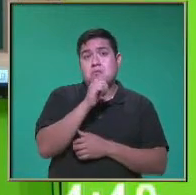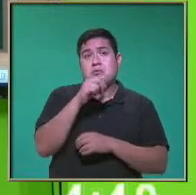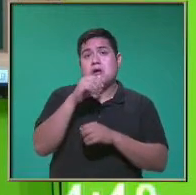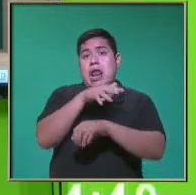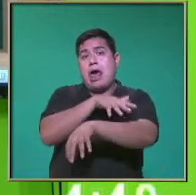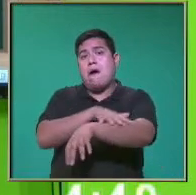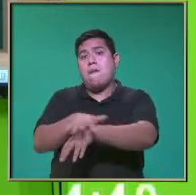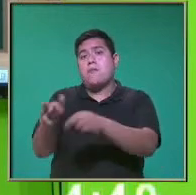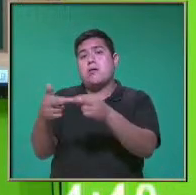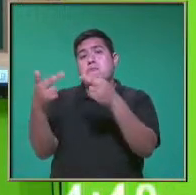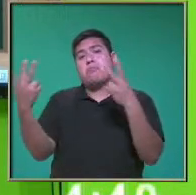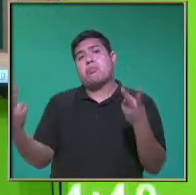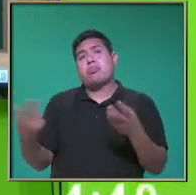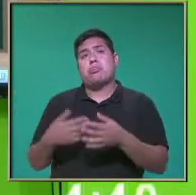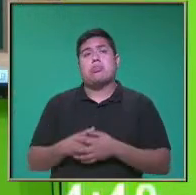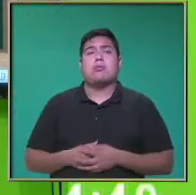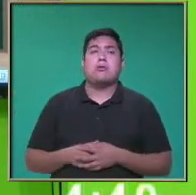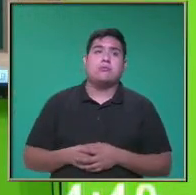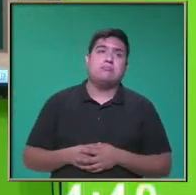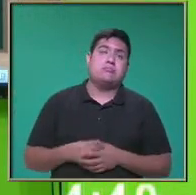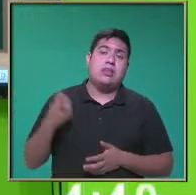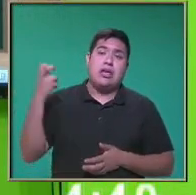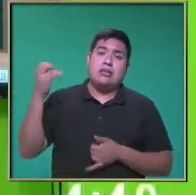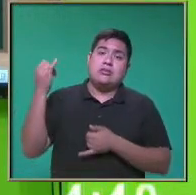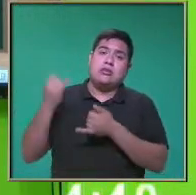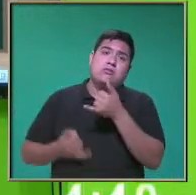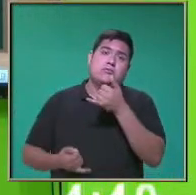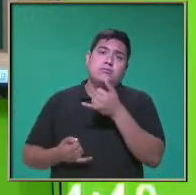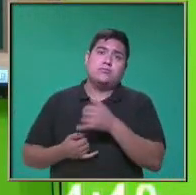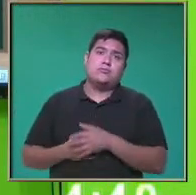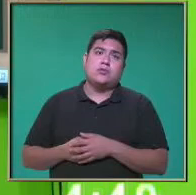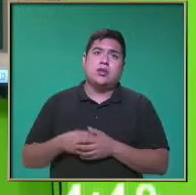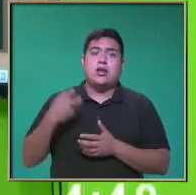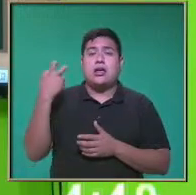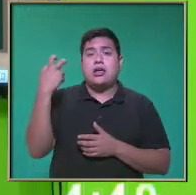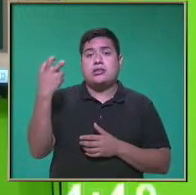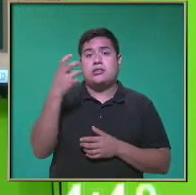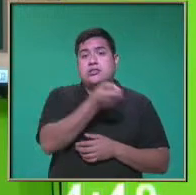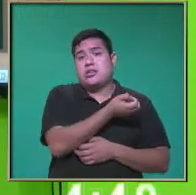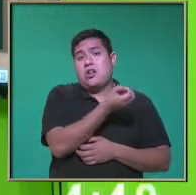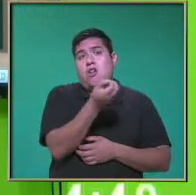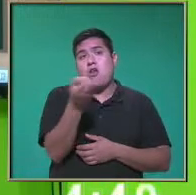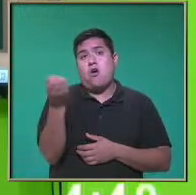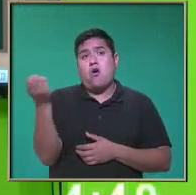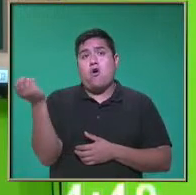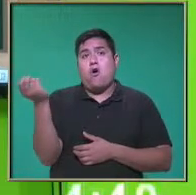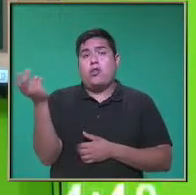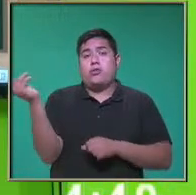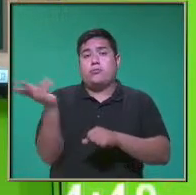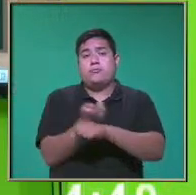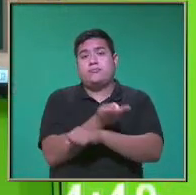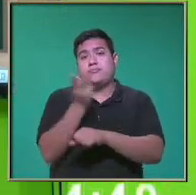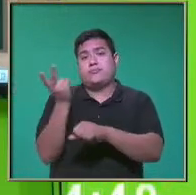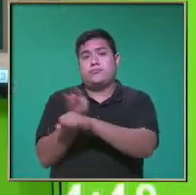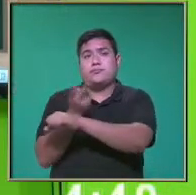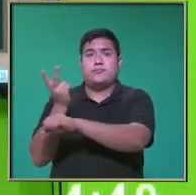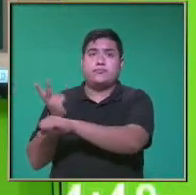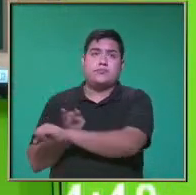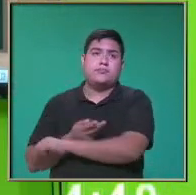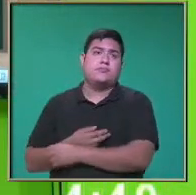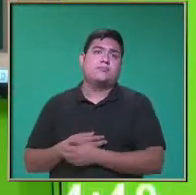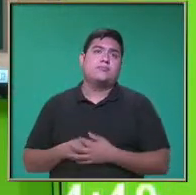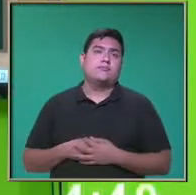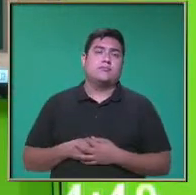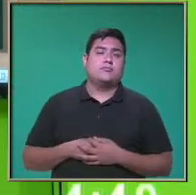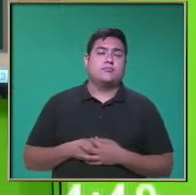que participaran en la guerra. Este es el último evento, so we have the order of the main events in the story. Aquí tenemos el orden